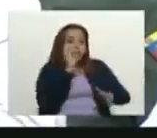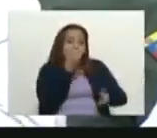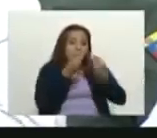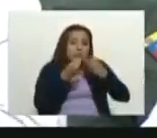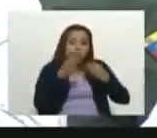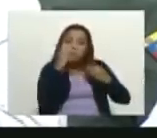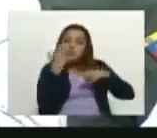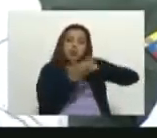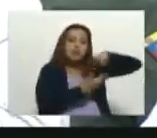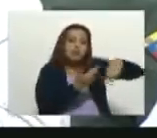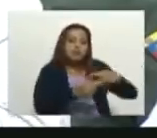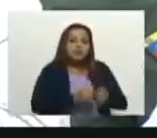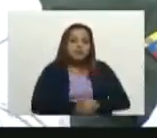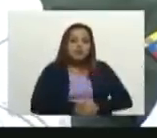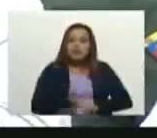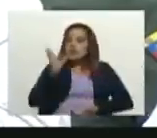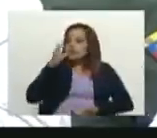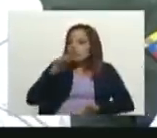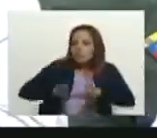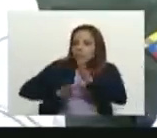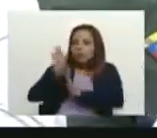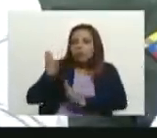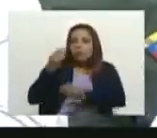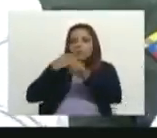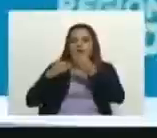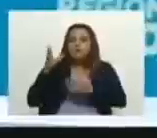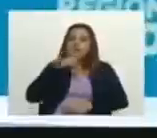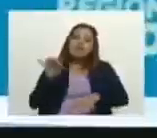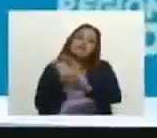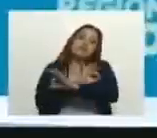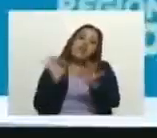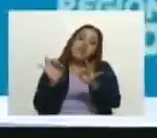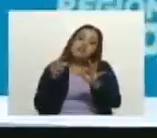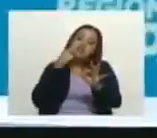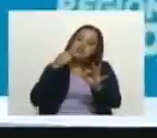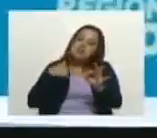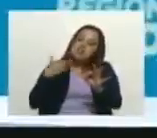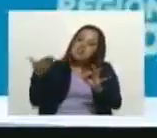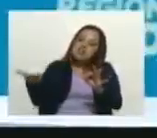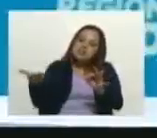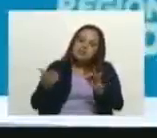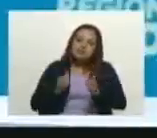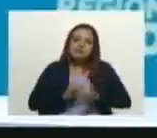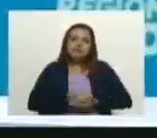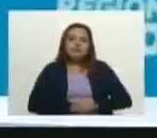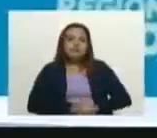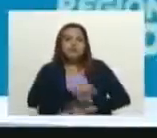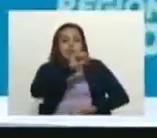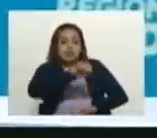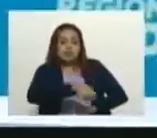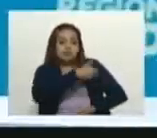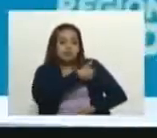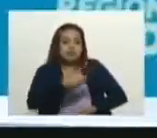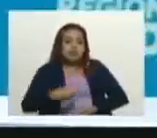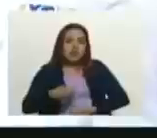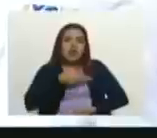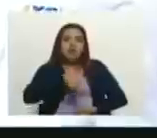revolución. Sin producción no hay nada. ¿Qué me dice Corby? Bueno,